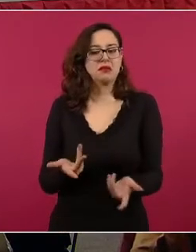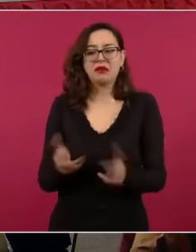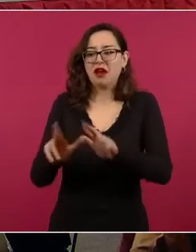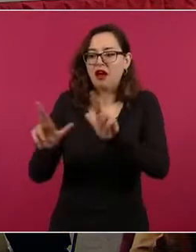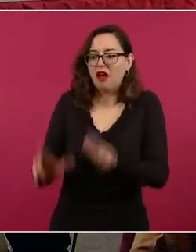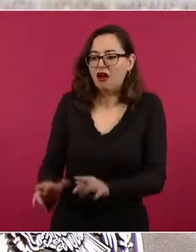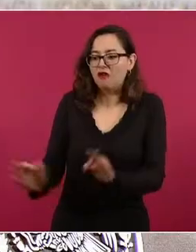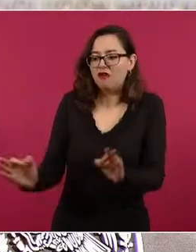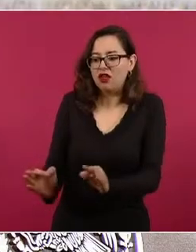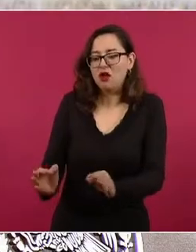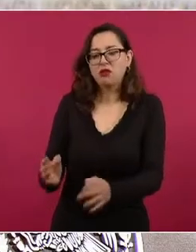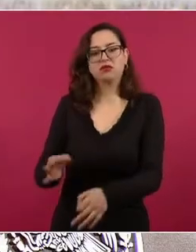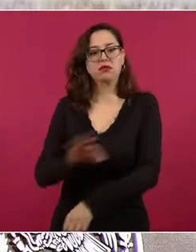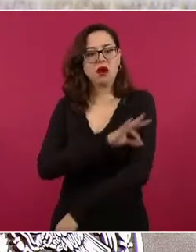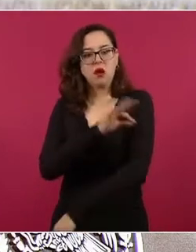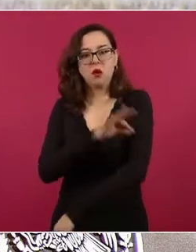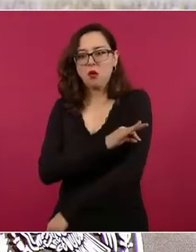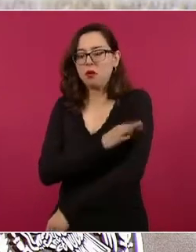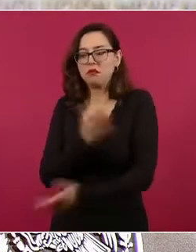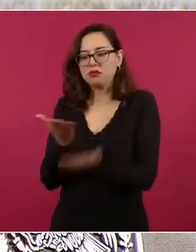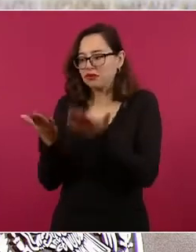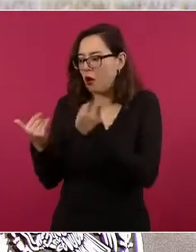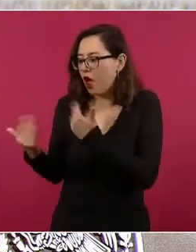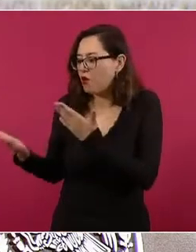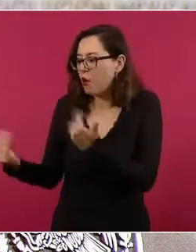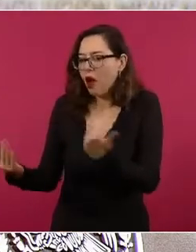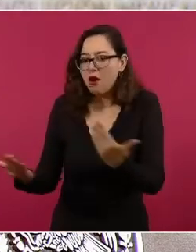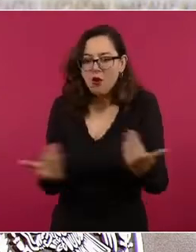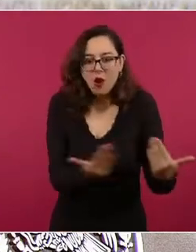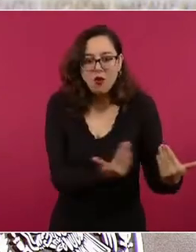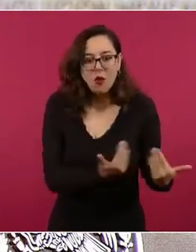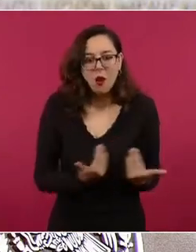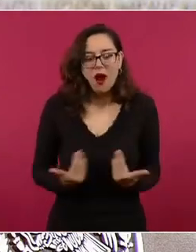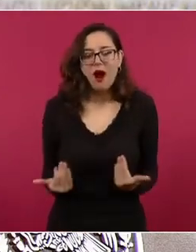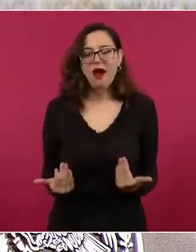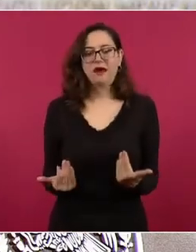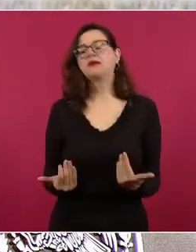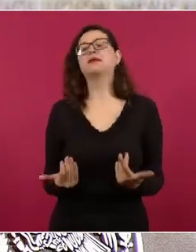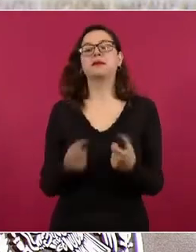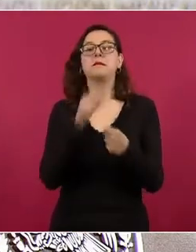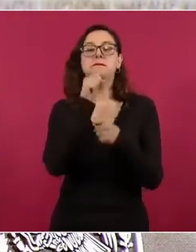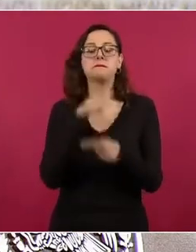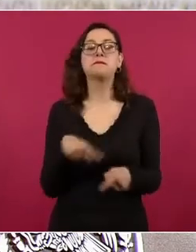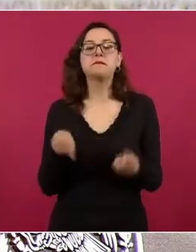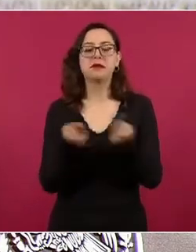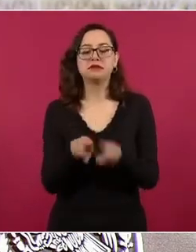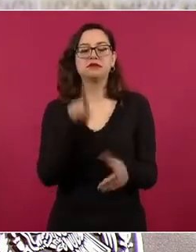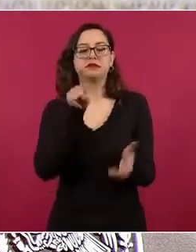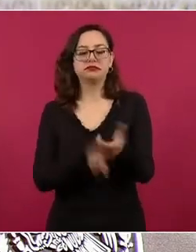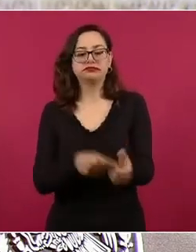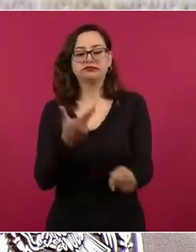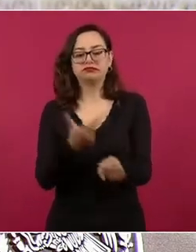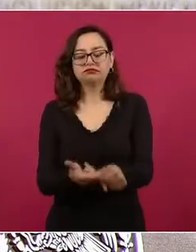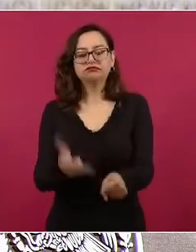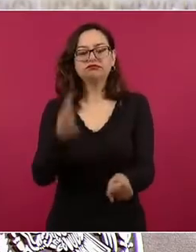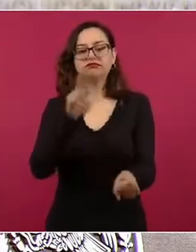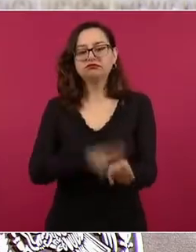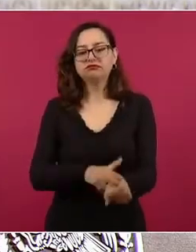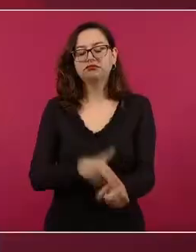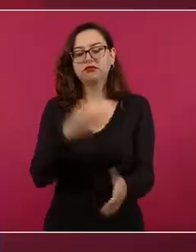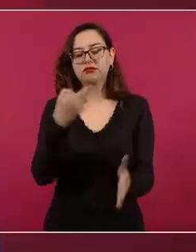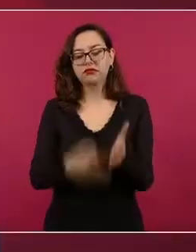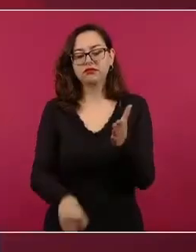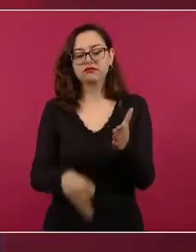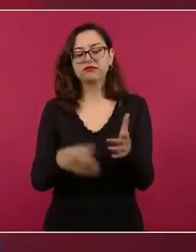para vacunas. También en infraestructura hacen falta en estos hospitales construir 4